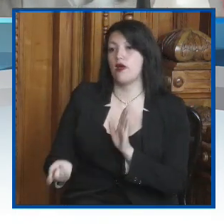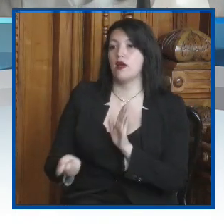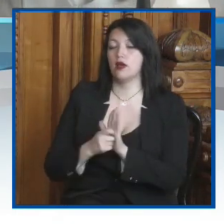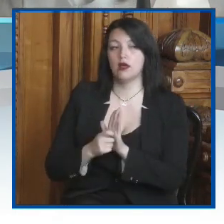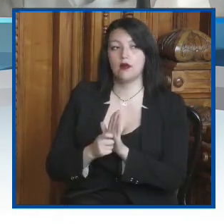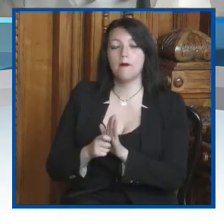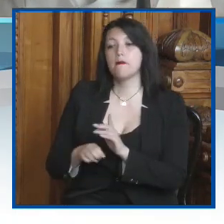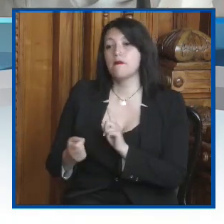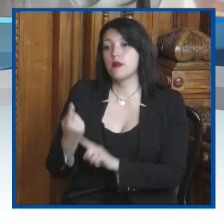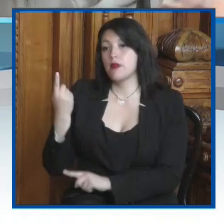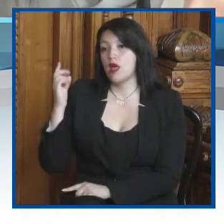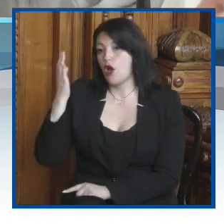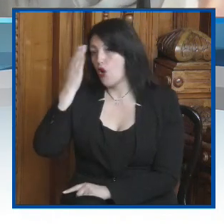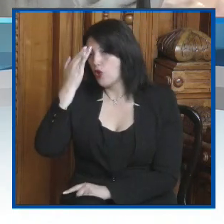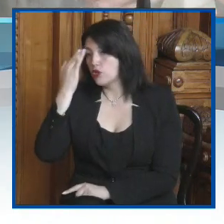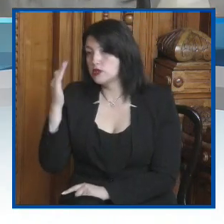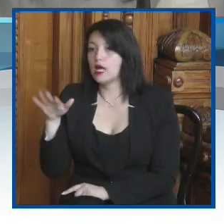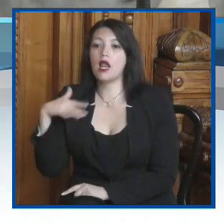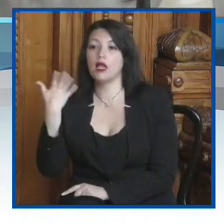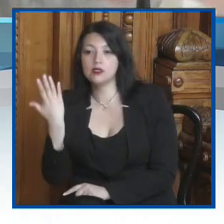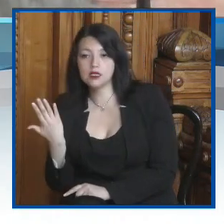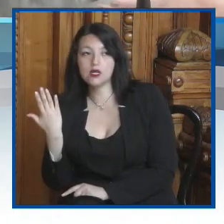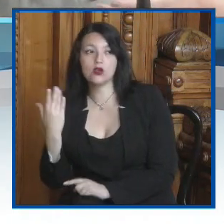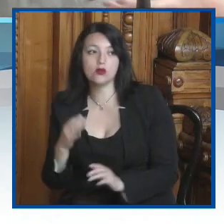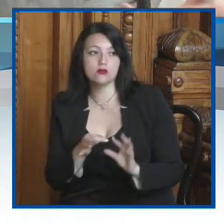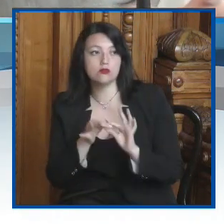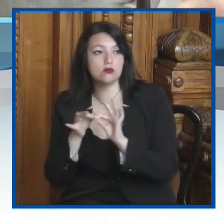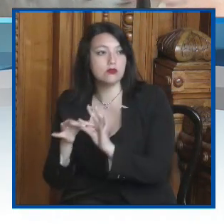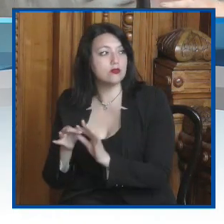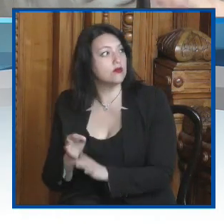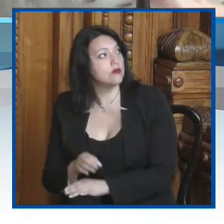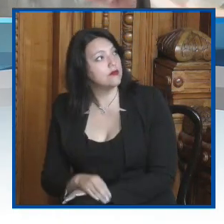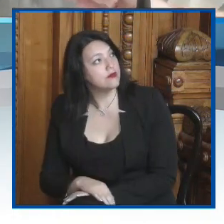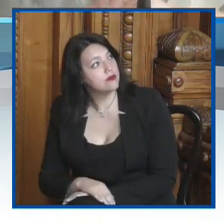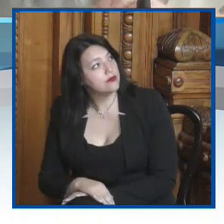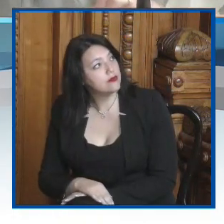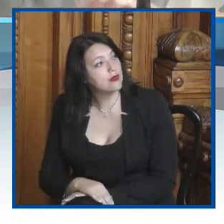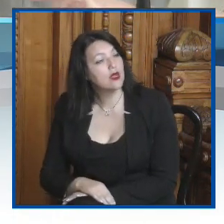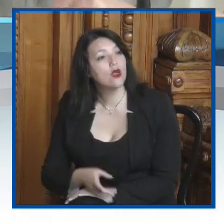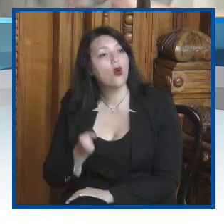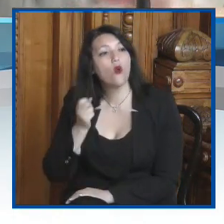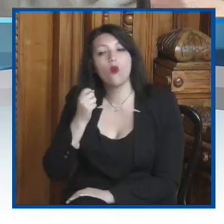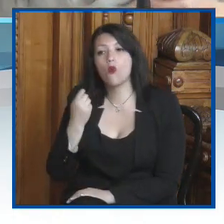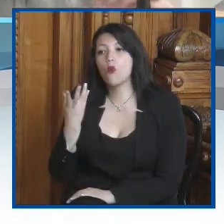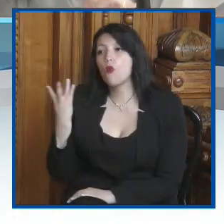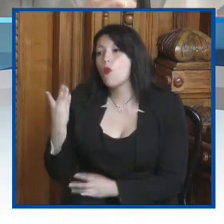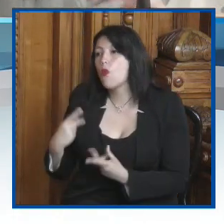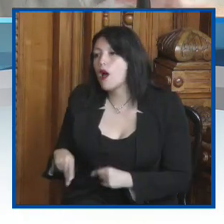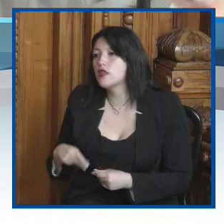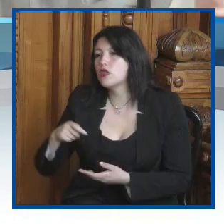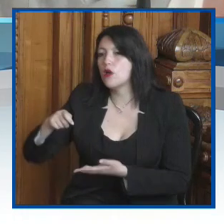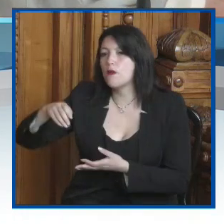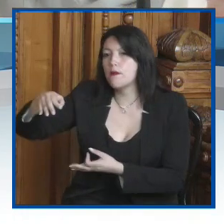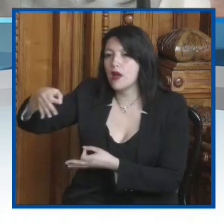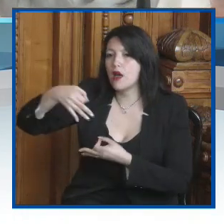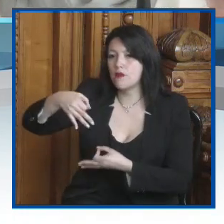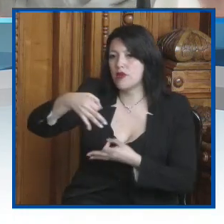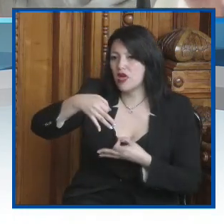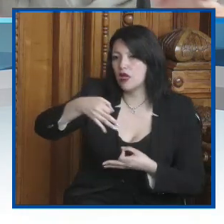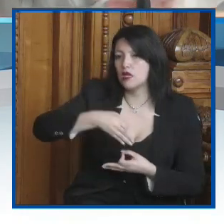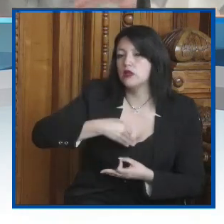agosto, perfecta, para la semana del 5, y ahí siguió la conversación. Y piensen cuántos policías nos ahorramos, cuántos papeles nos ahorramos,